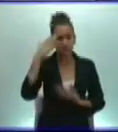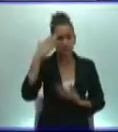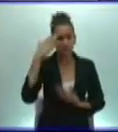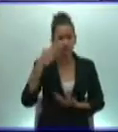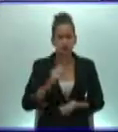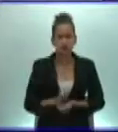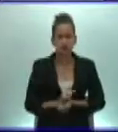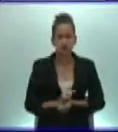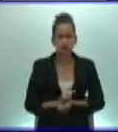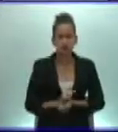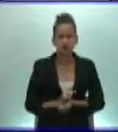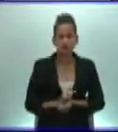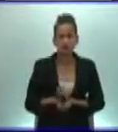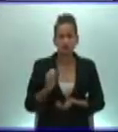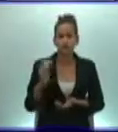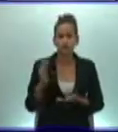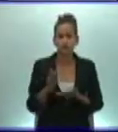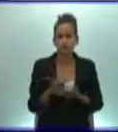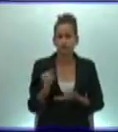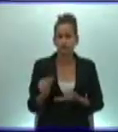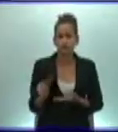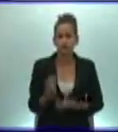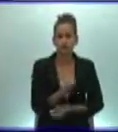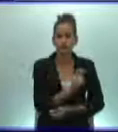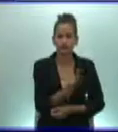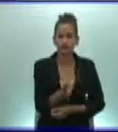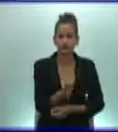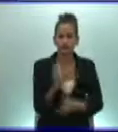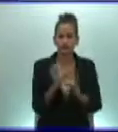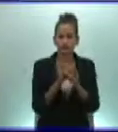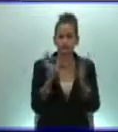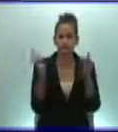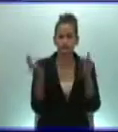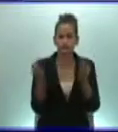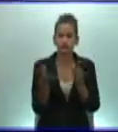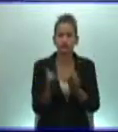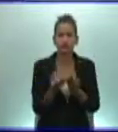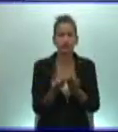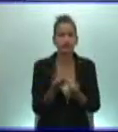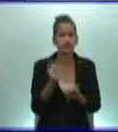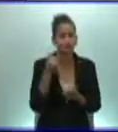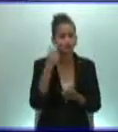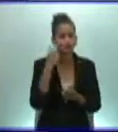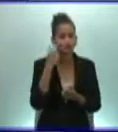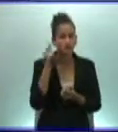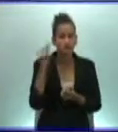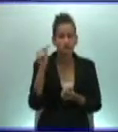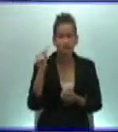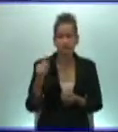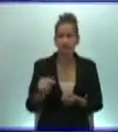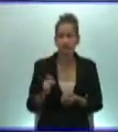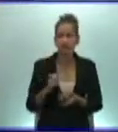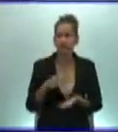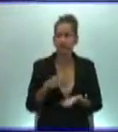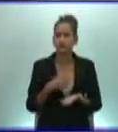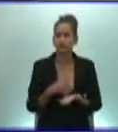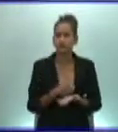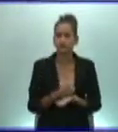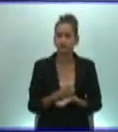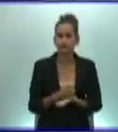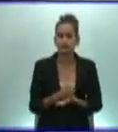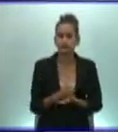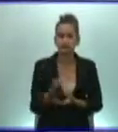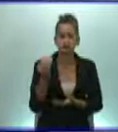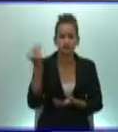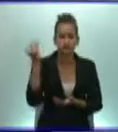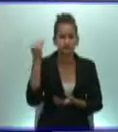a todos. Estudiantes, profesores y familiares que hoy se encuentran junto a nosotros para seguir compartiendo